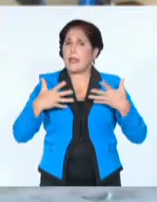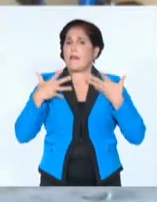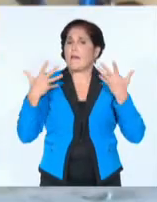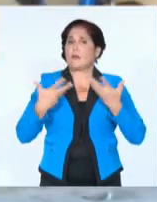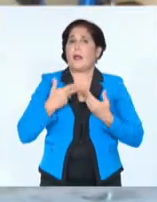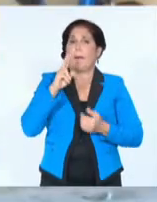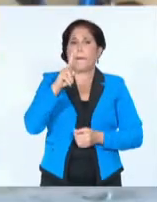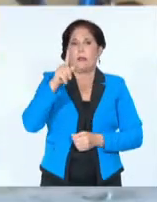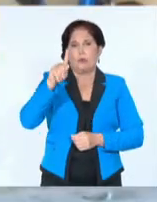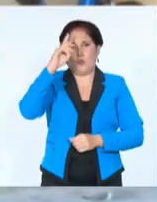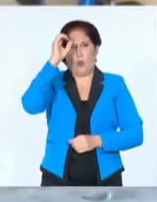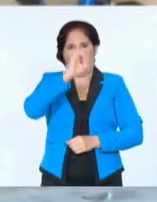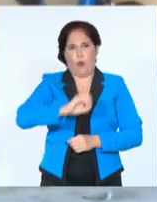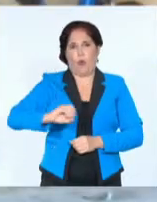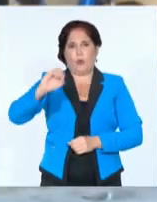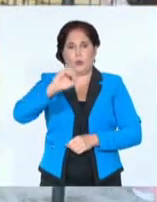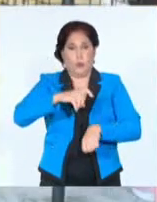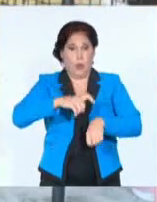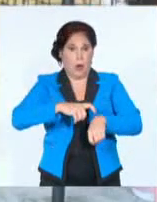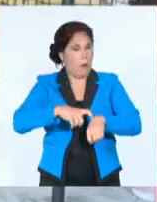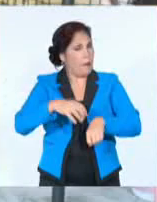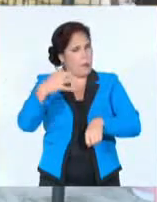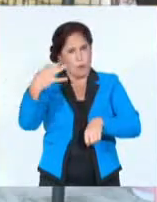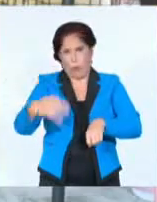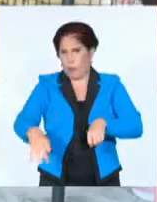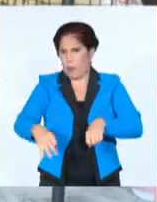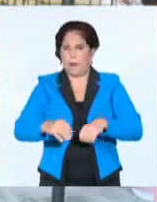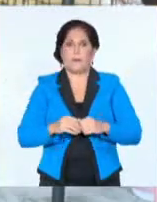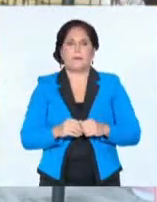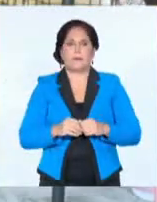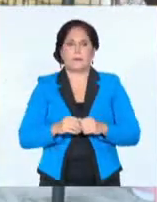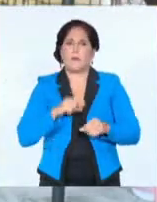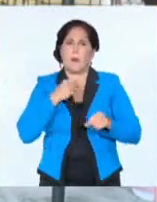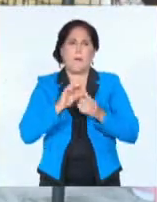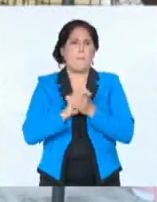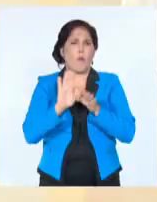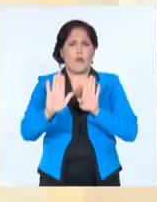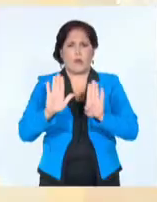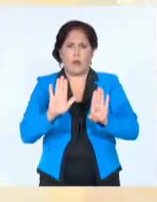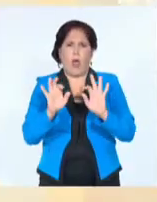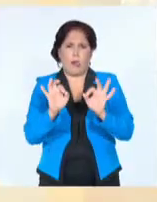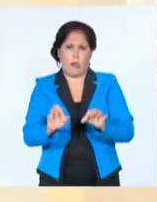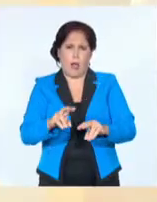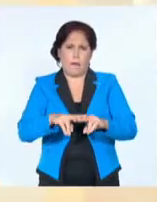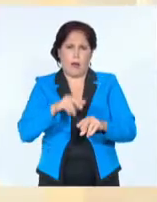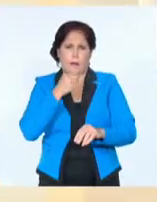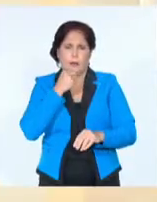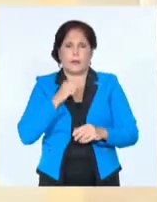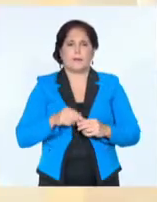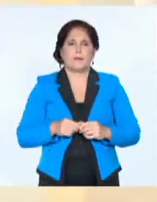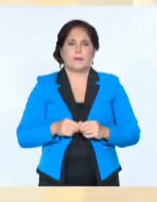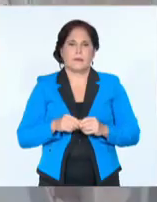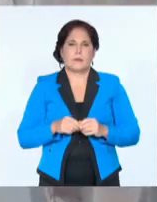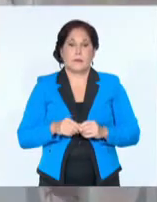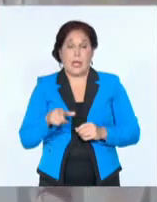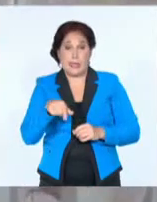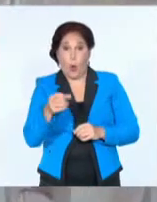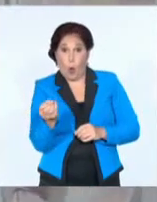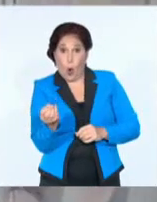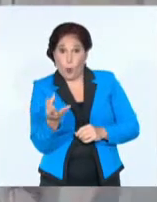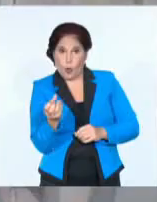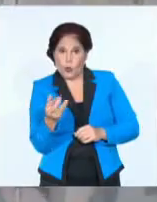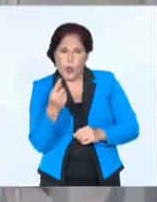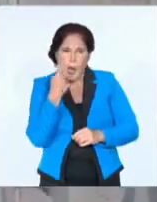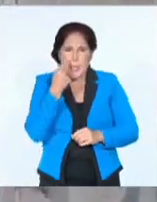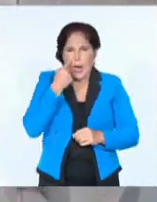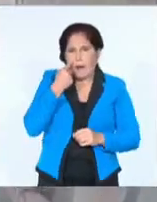21 de octubre en los horarios habituales del Centro de Desarrollo de las Artes Visuales en La Habana Vieja. Oportunidad para escrutar